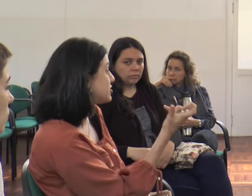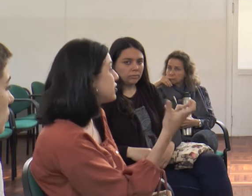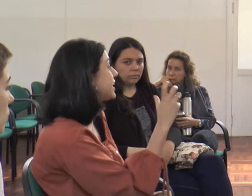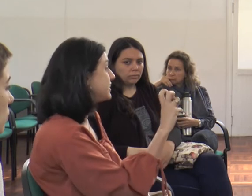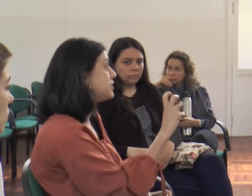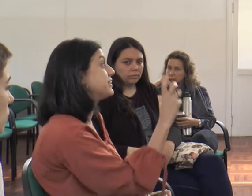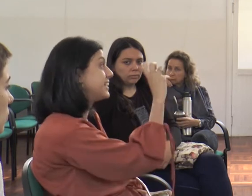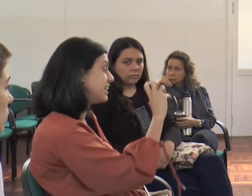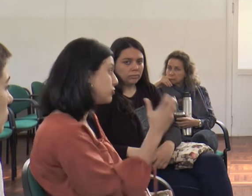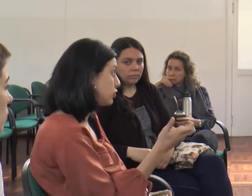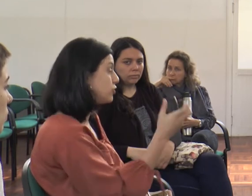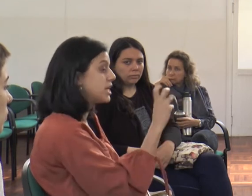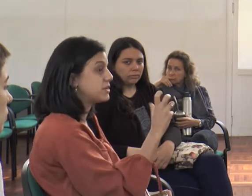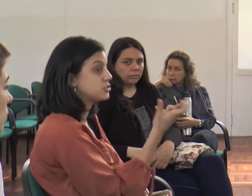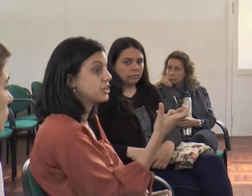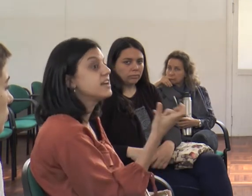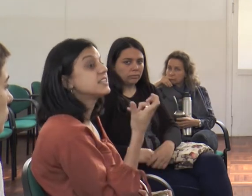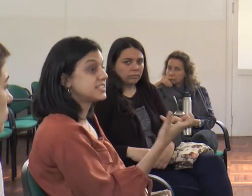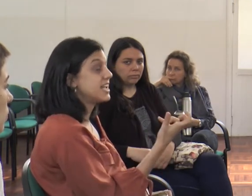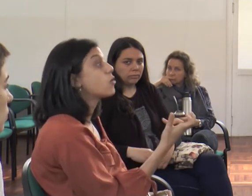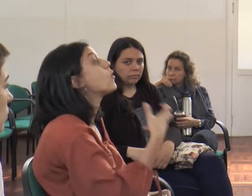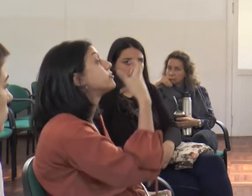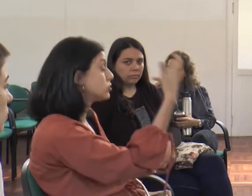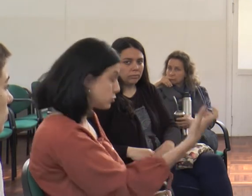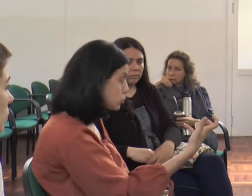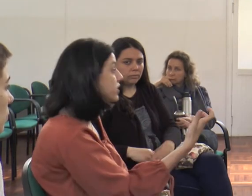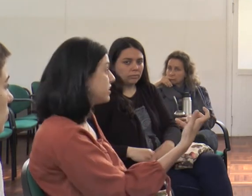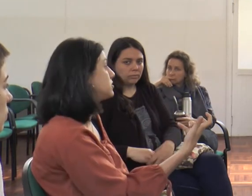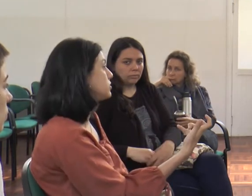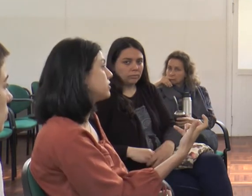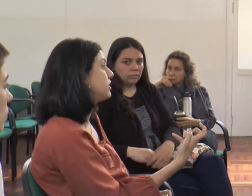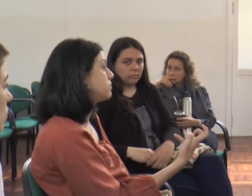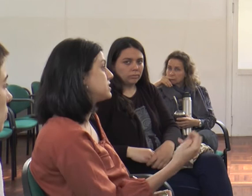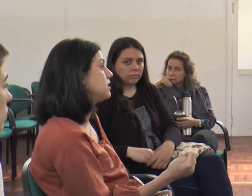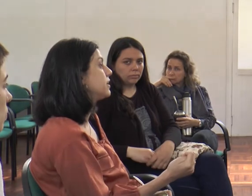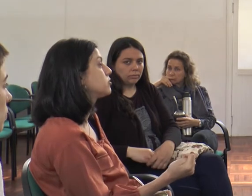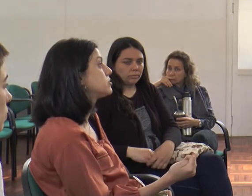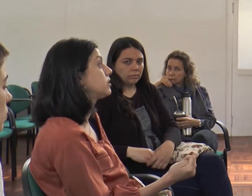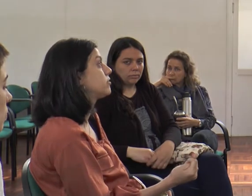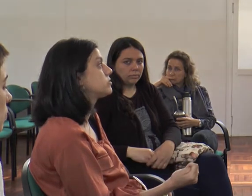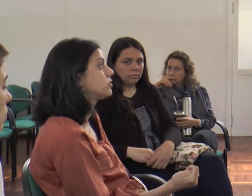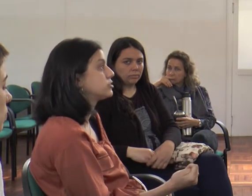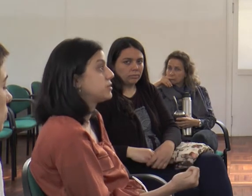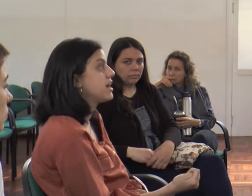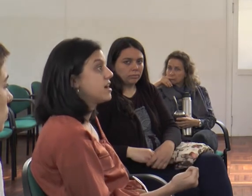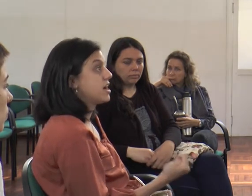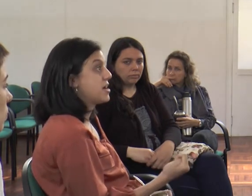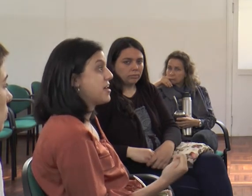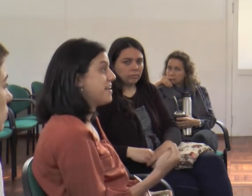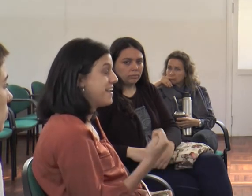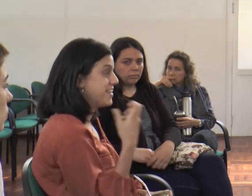esta relación negativa entre el entorno y la persona sea cuando suceden las situaciones de discapacidad. Entonces creo que esto nos